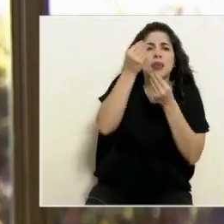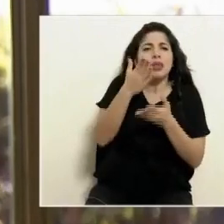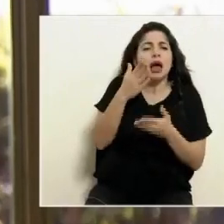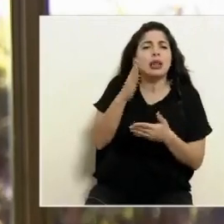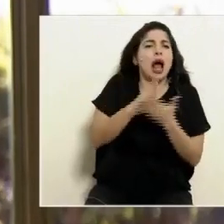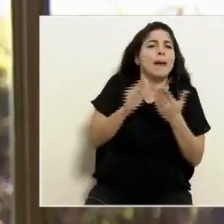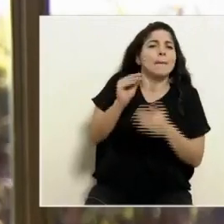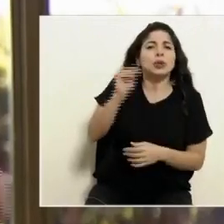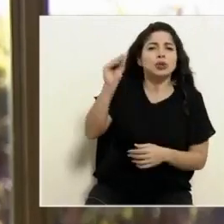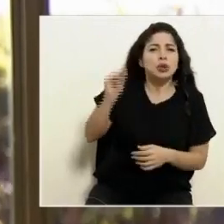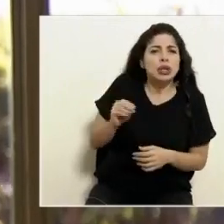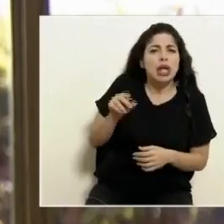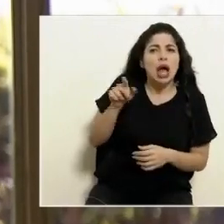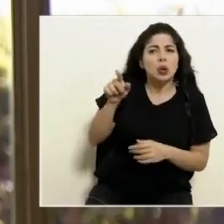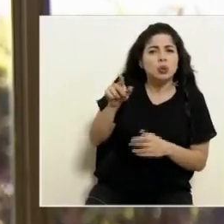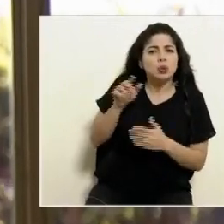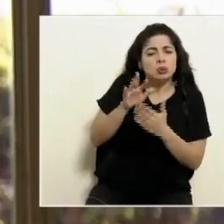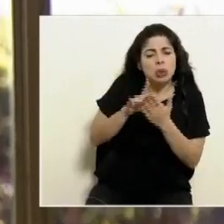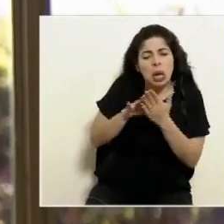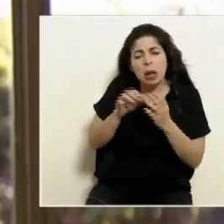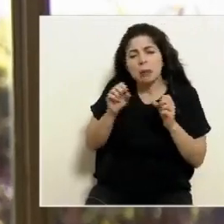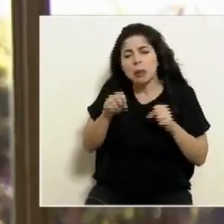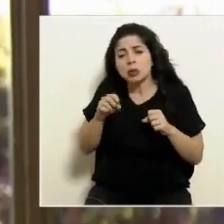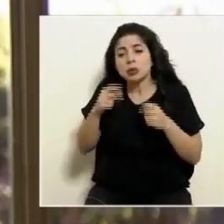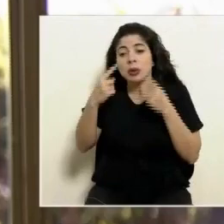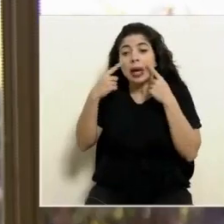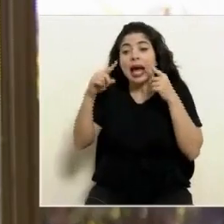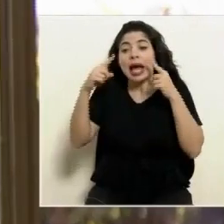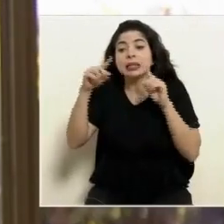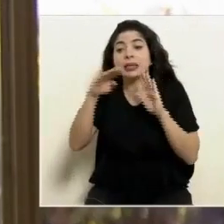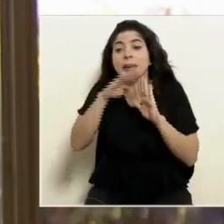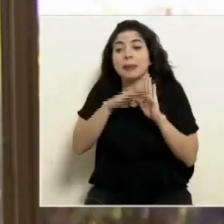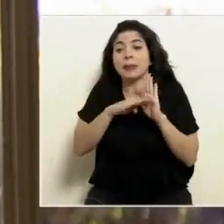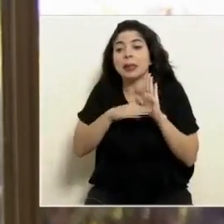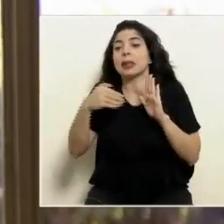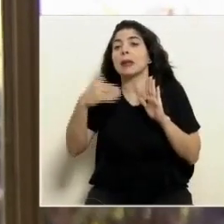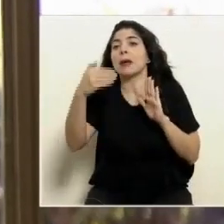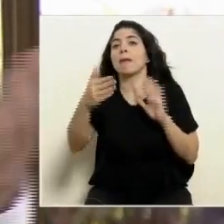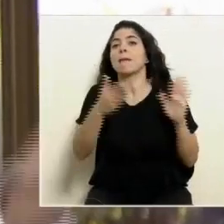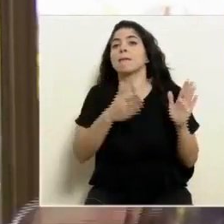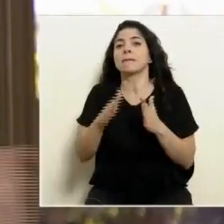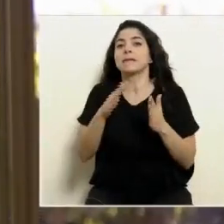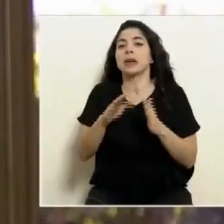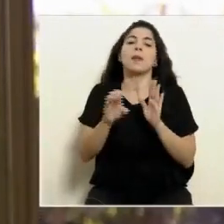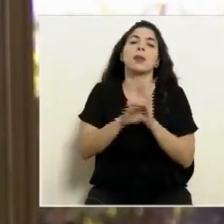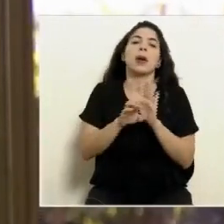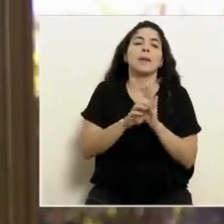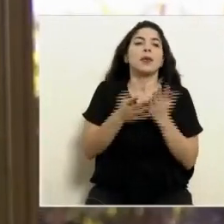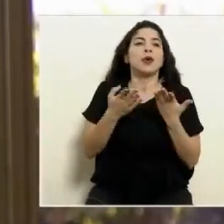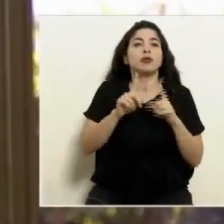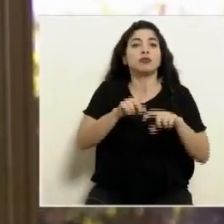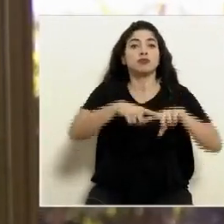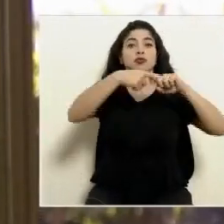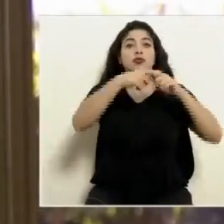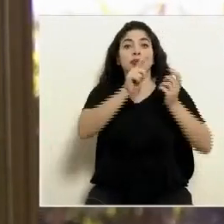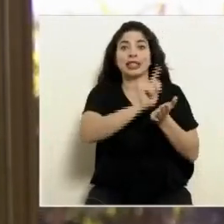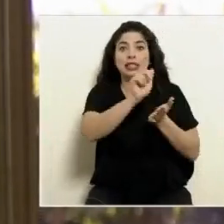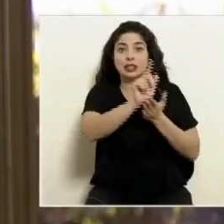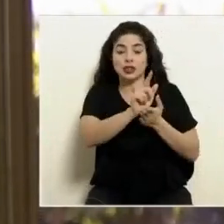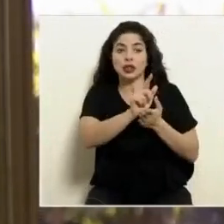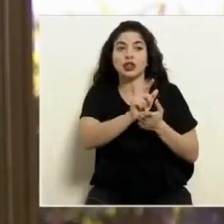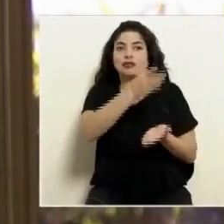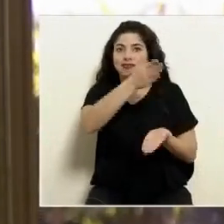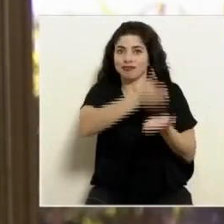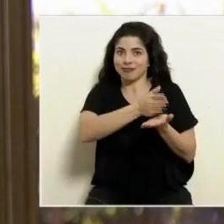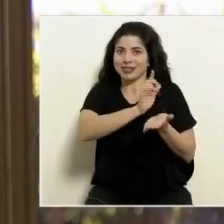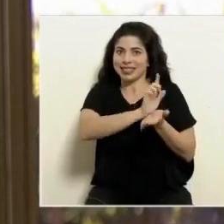algún porcentaje que ustedes hayan calculado de éxito de las medidas. De, por ejemplo, suspender el curso lectivo, frenar el